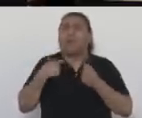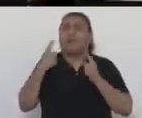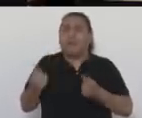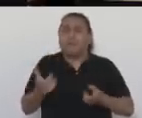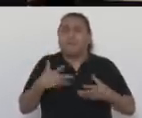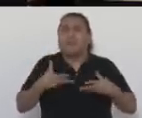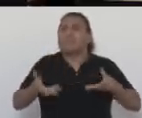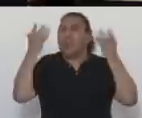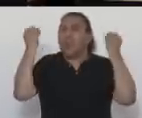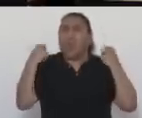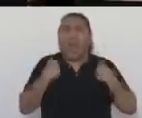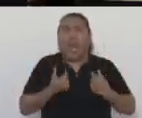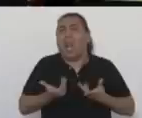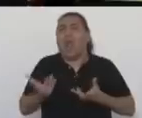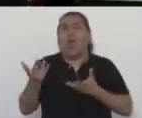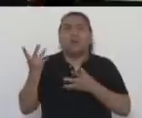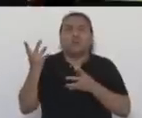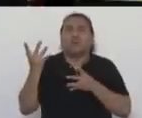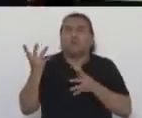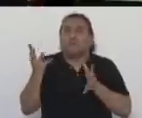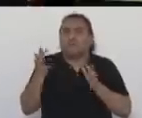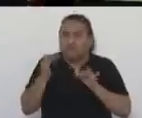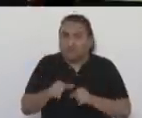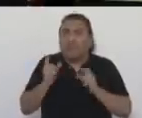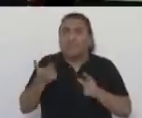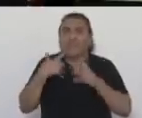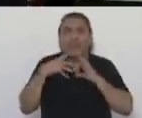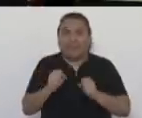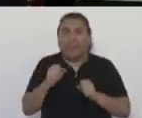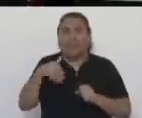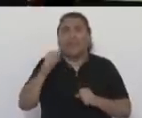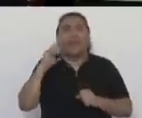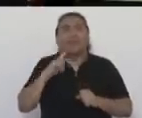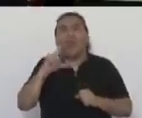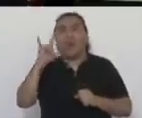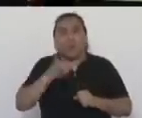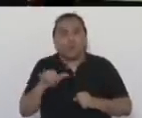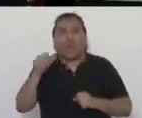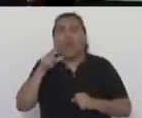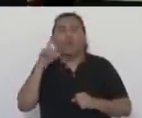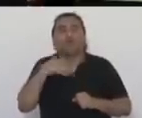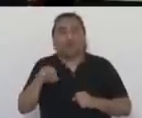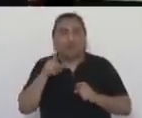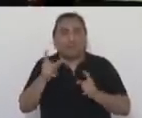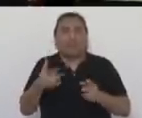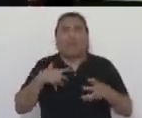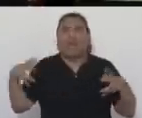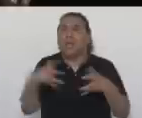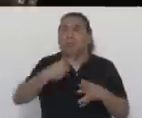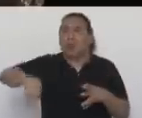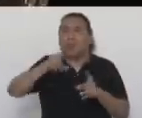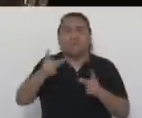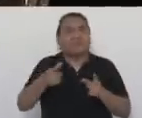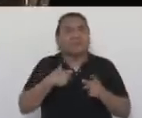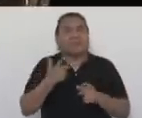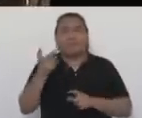permanente. A nuestra secretaria parlamentaria María Luz Alonso, Luchi, y en ella a todo su equipo y al personal de